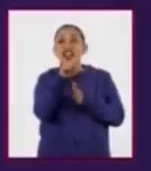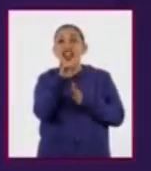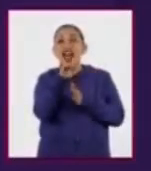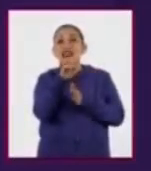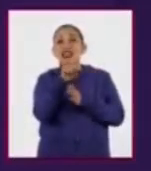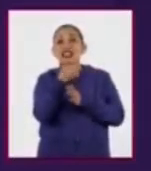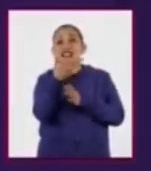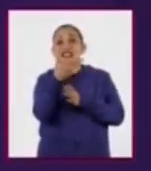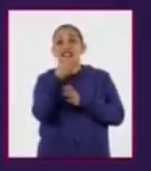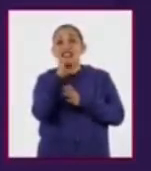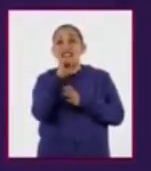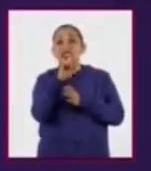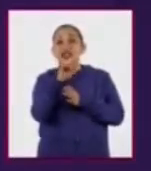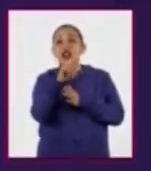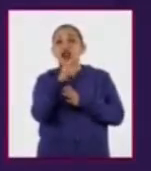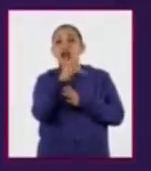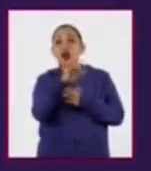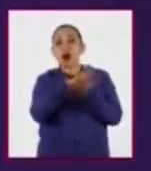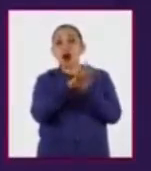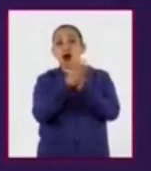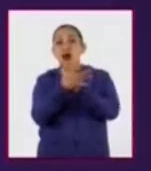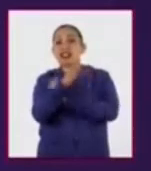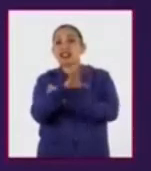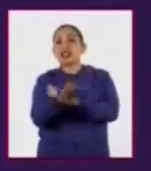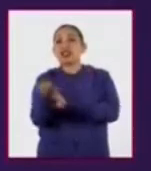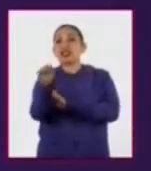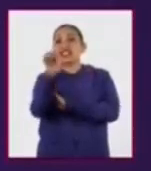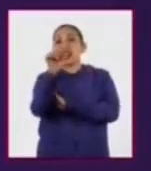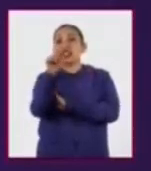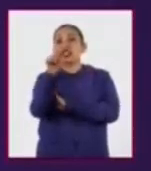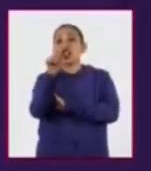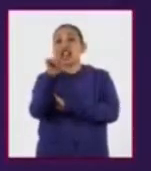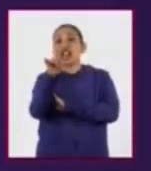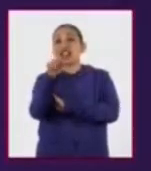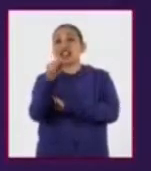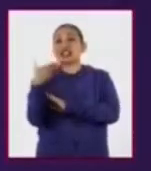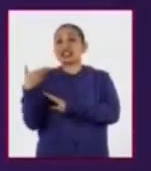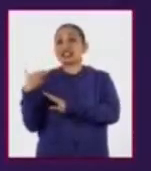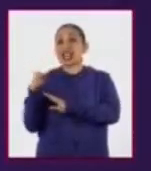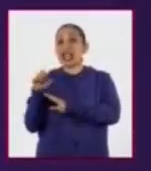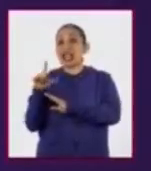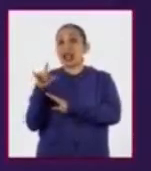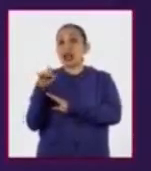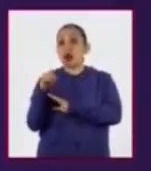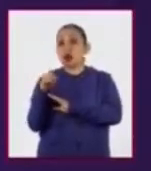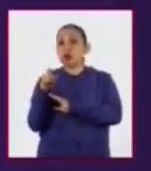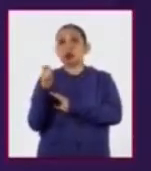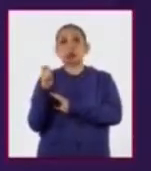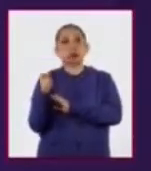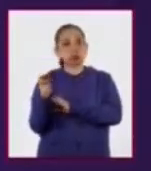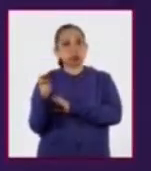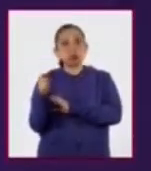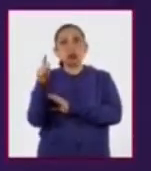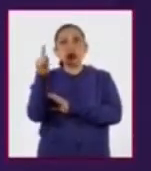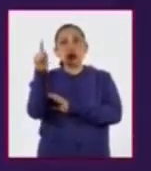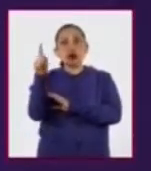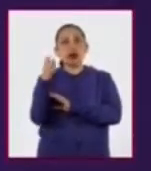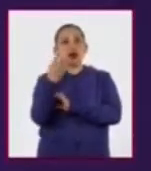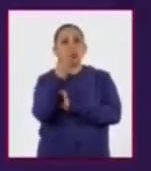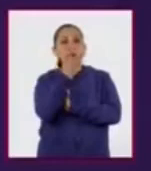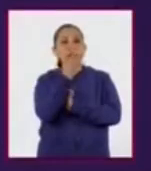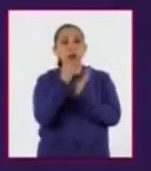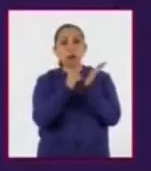hidrógeno en 560 millones de toneladas de helio. lo que significa que unos